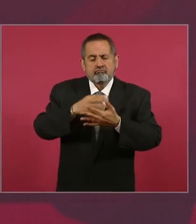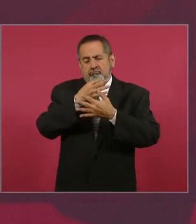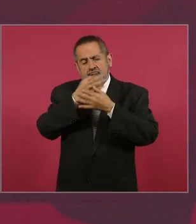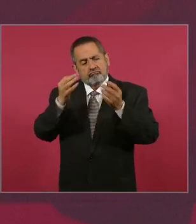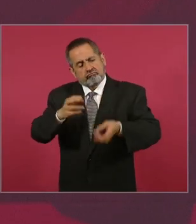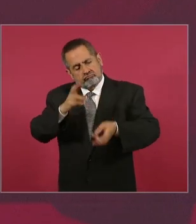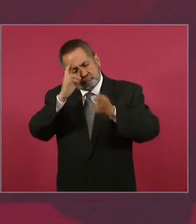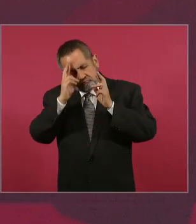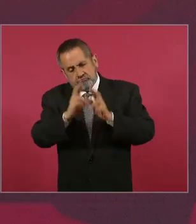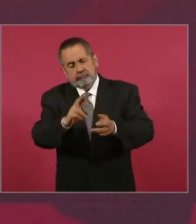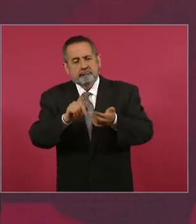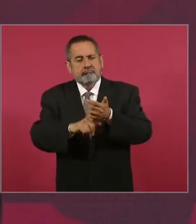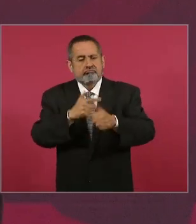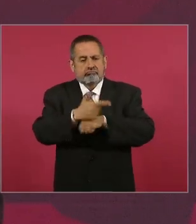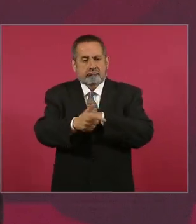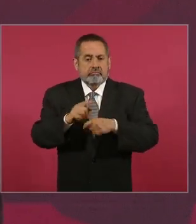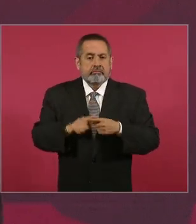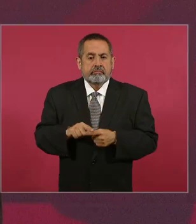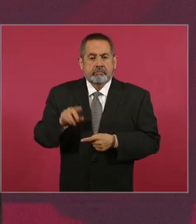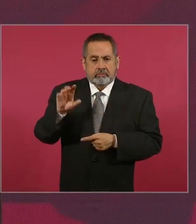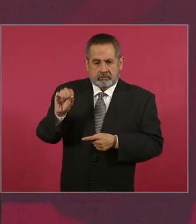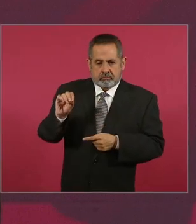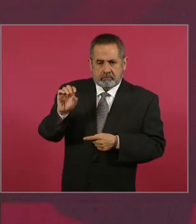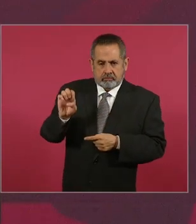ya la OEA